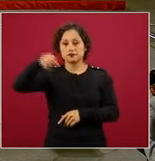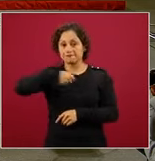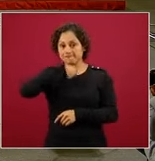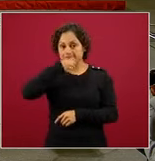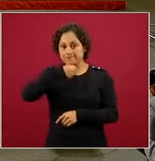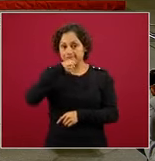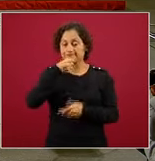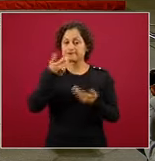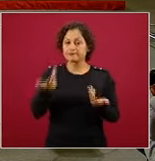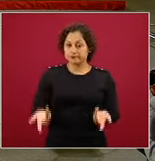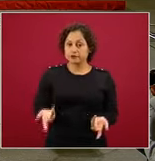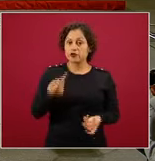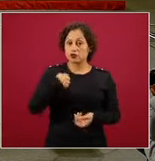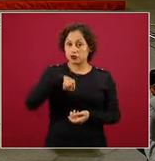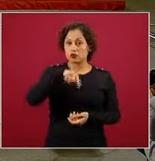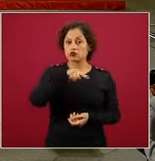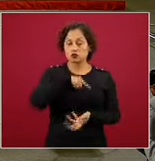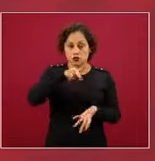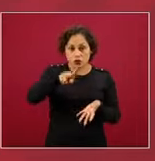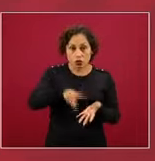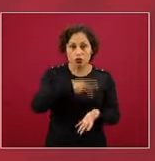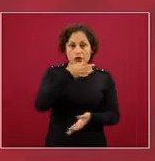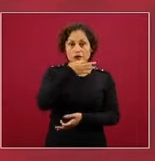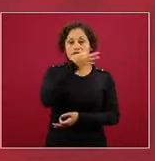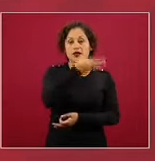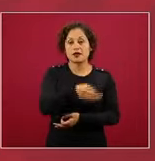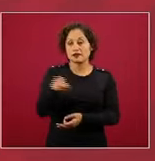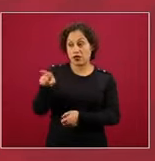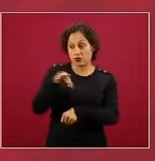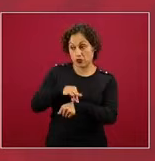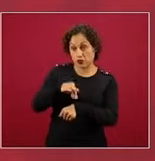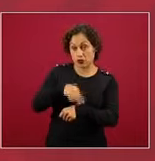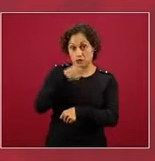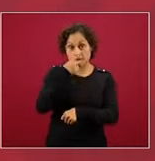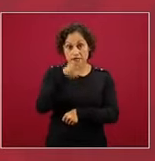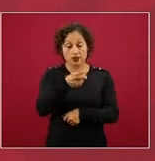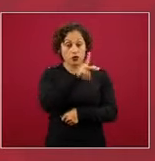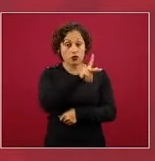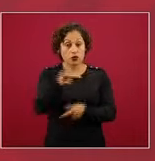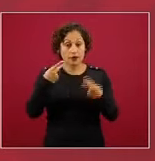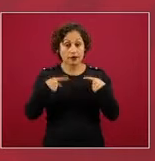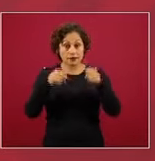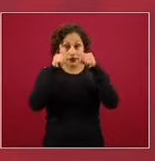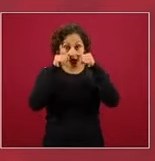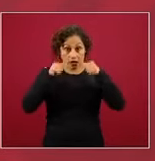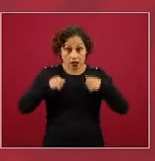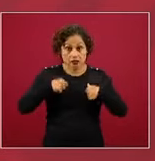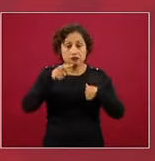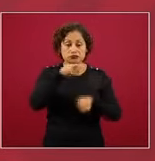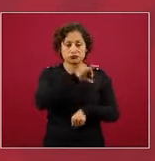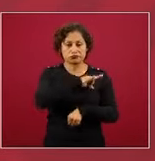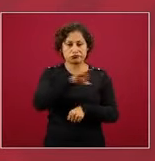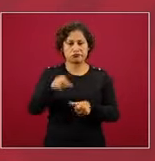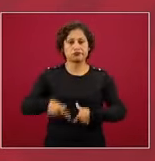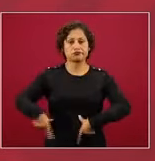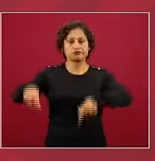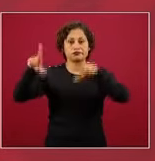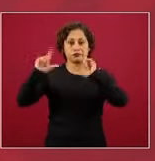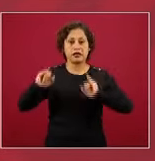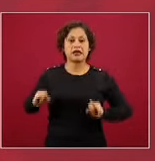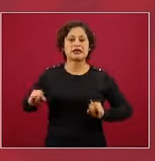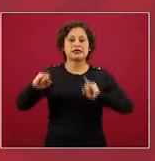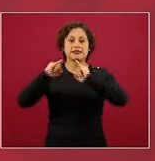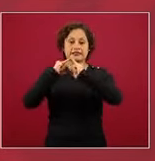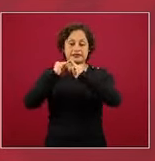la invitación que hace el doctor Gutiérrez a todas las personas que nos están viendo de poder visitar la página oficial del Instituto Nacional